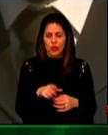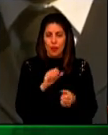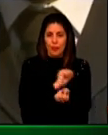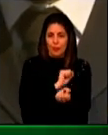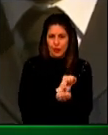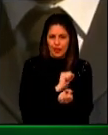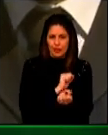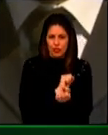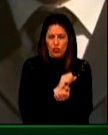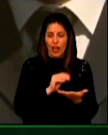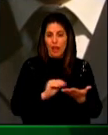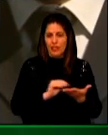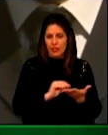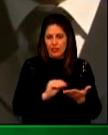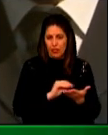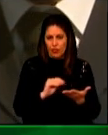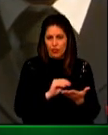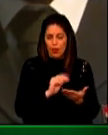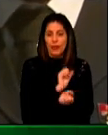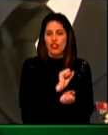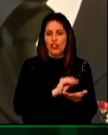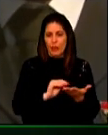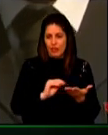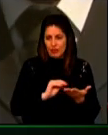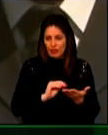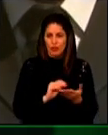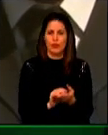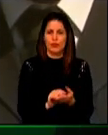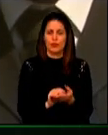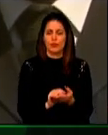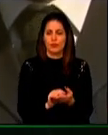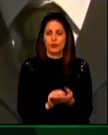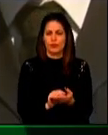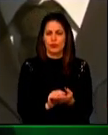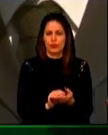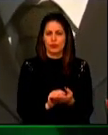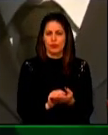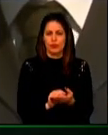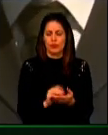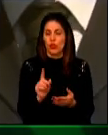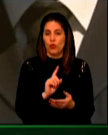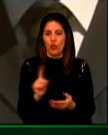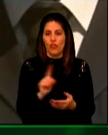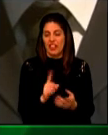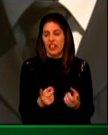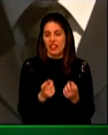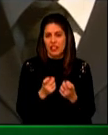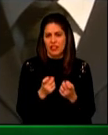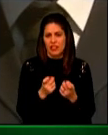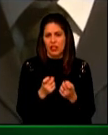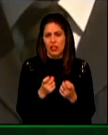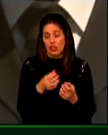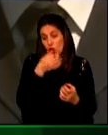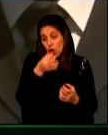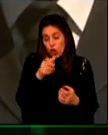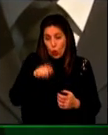prisión administrativa. Administrativa. No obedecía, no había necesidad, si no lo había puesto